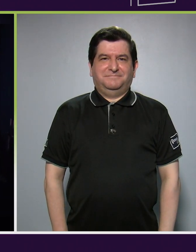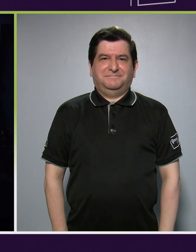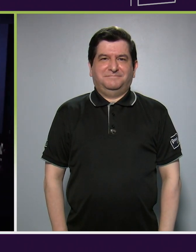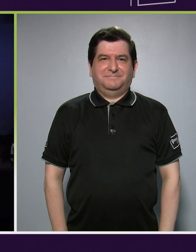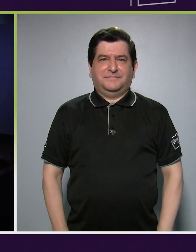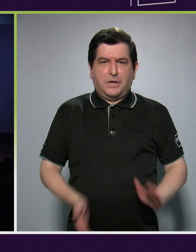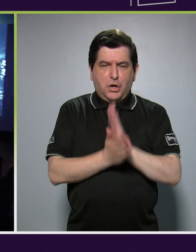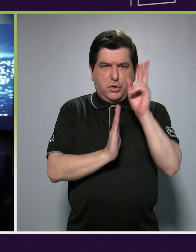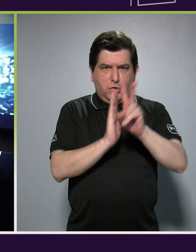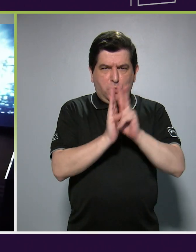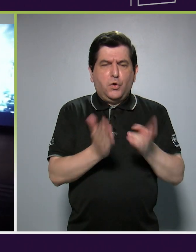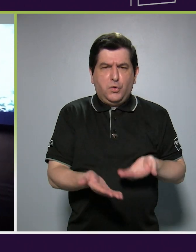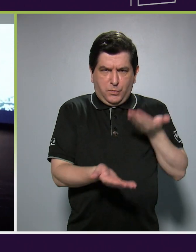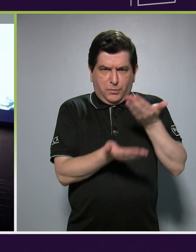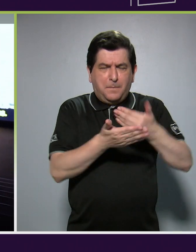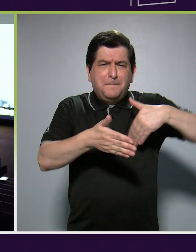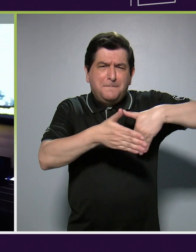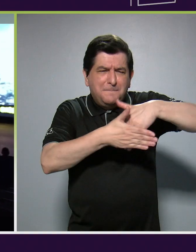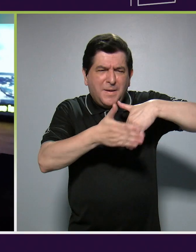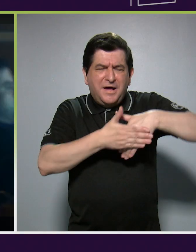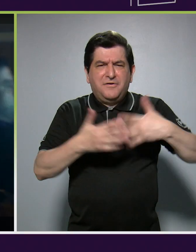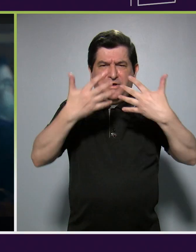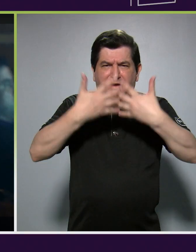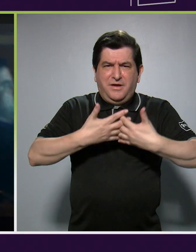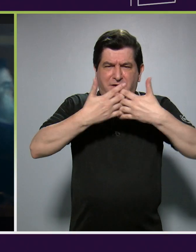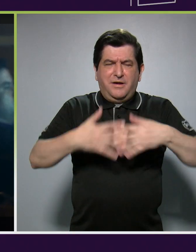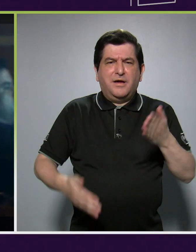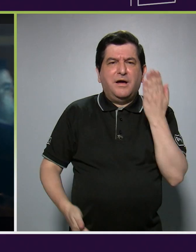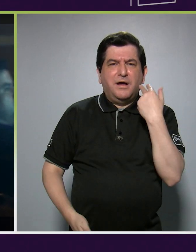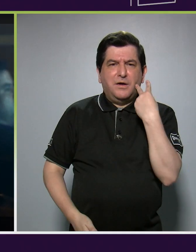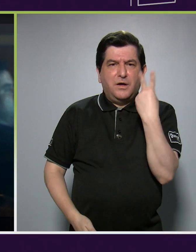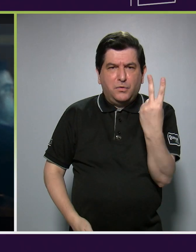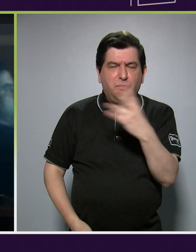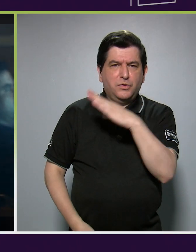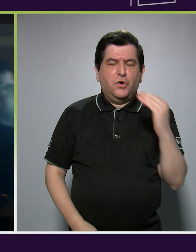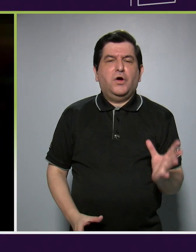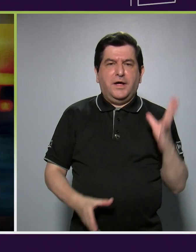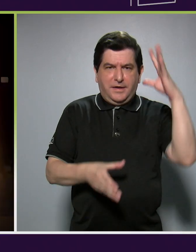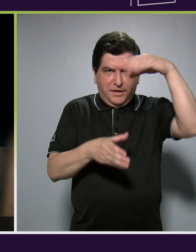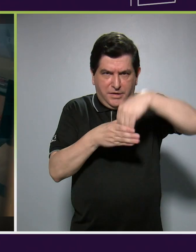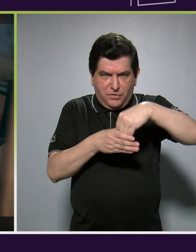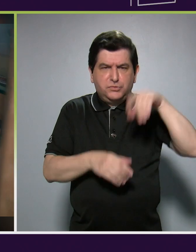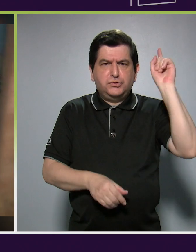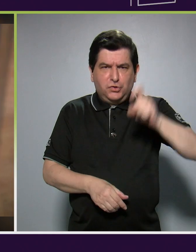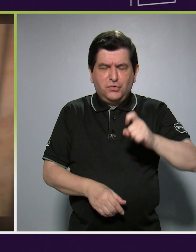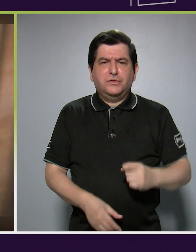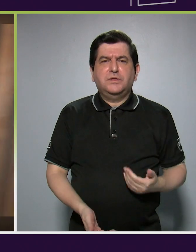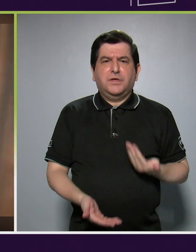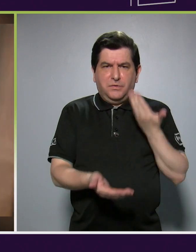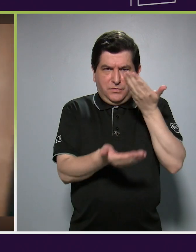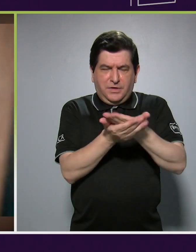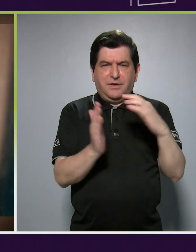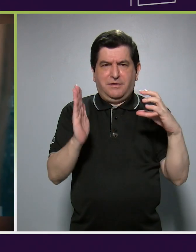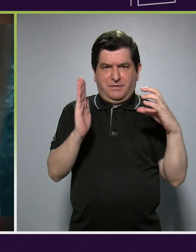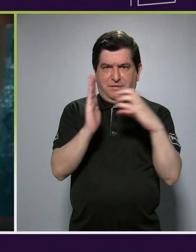El documental plantea las barreras de la industria audiovisual y cómo la inclusividad debe estar planteada desde el